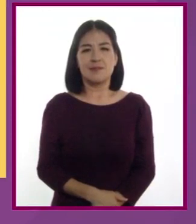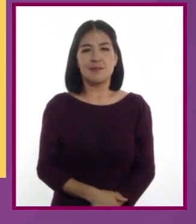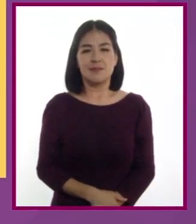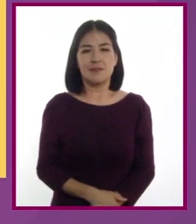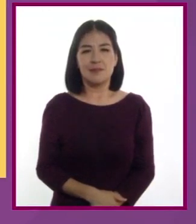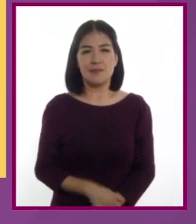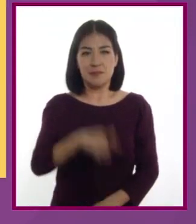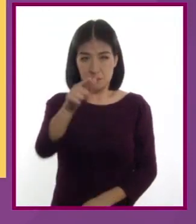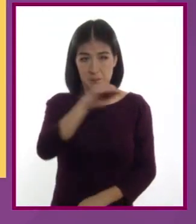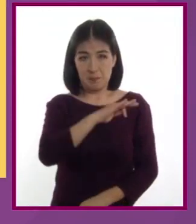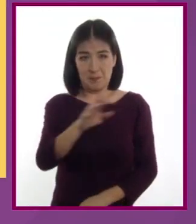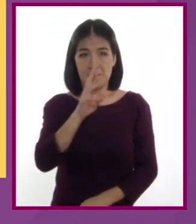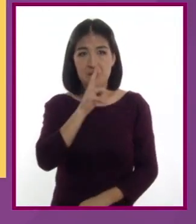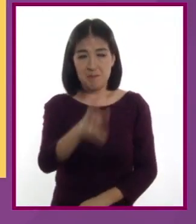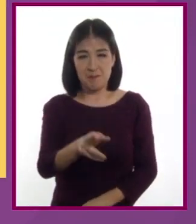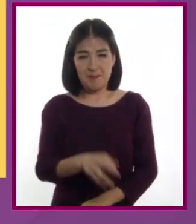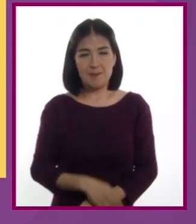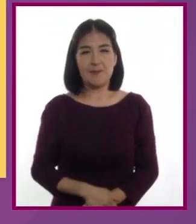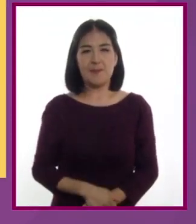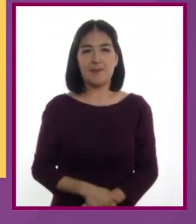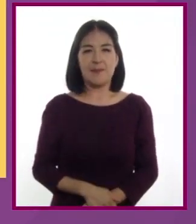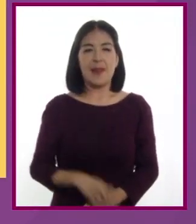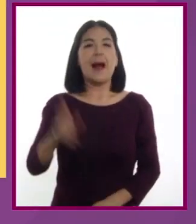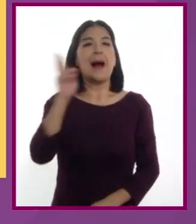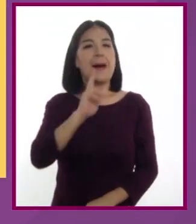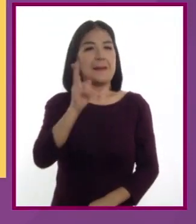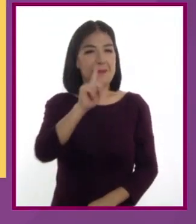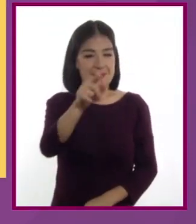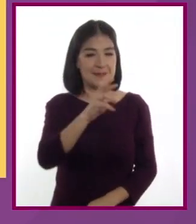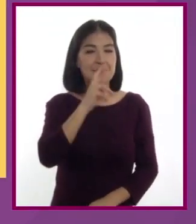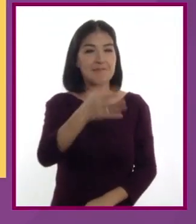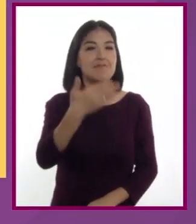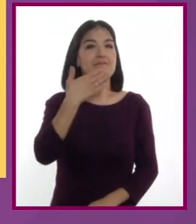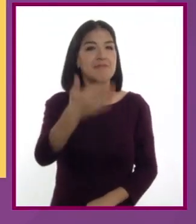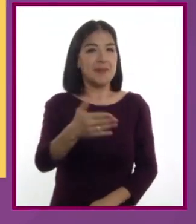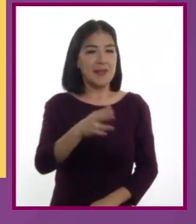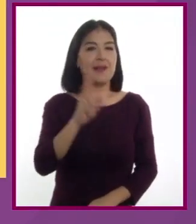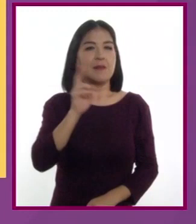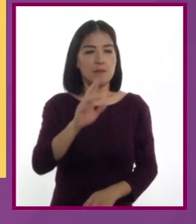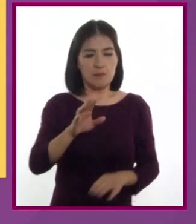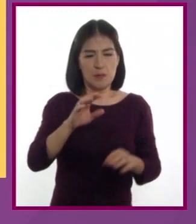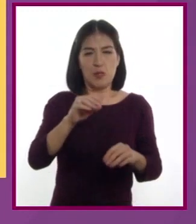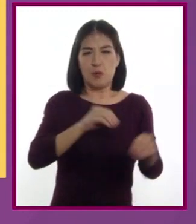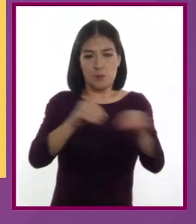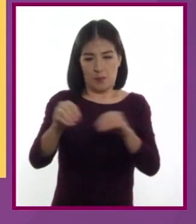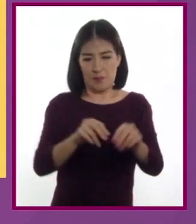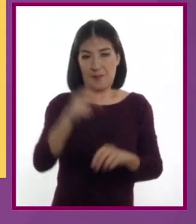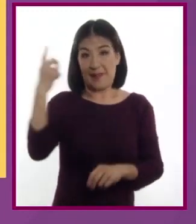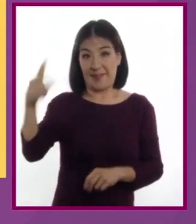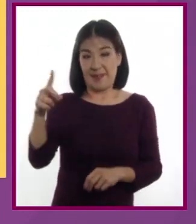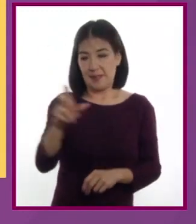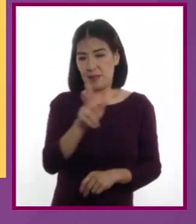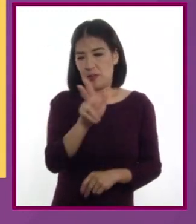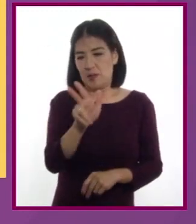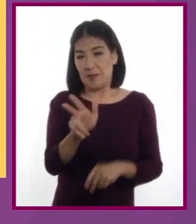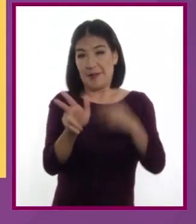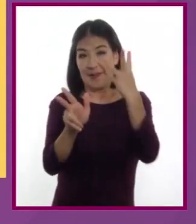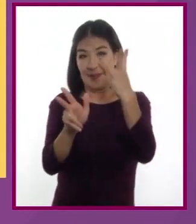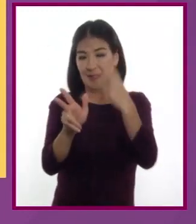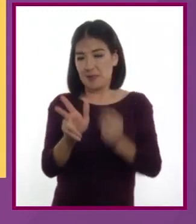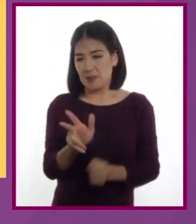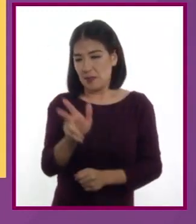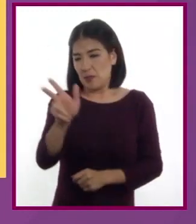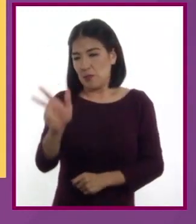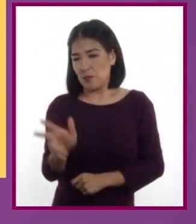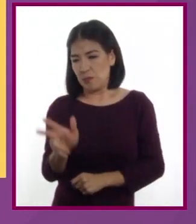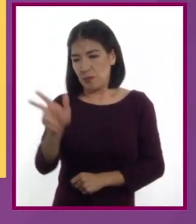¿Pudieron responder? Veamos si sus respuestas son correctas. Al moverse hacia la derecha 3 veces 2